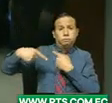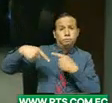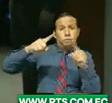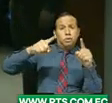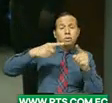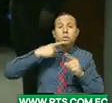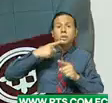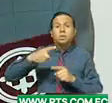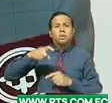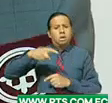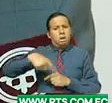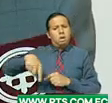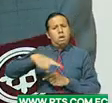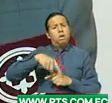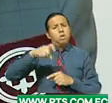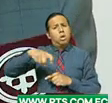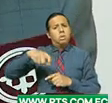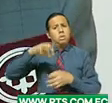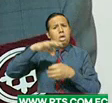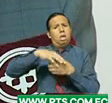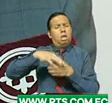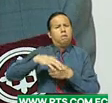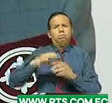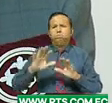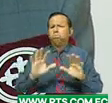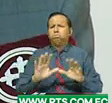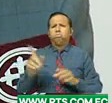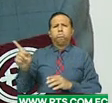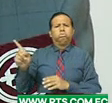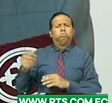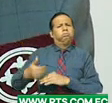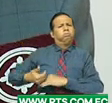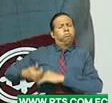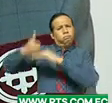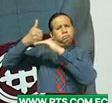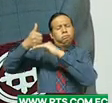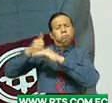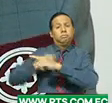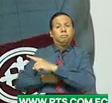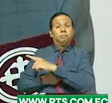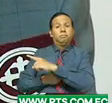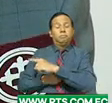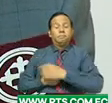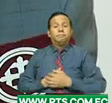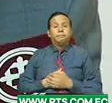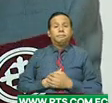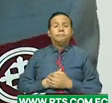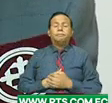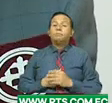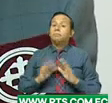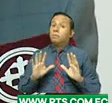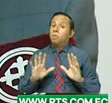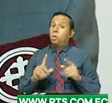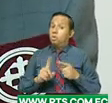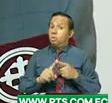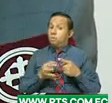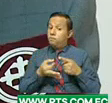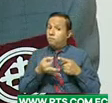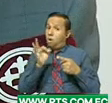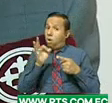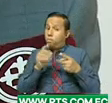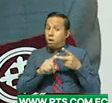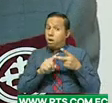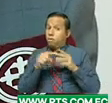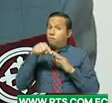del Parlamento. La demanda inconstitucional es sobre el contenido del convenio. Una cosa es la forma y otra cosa es